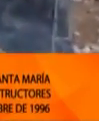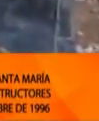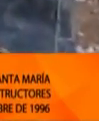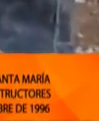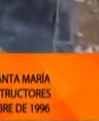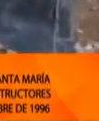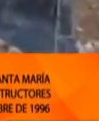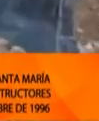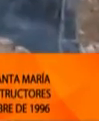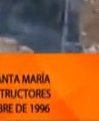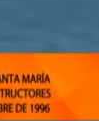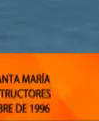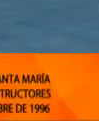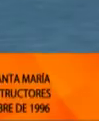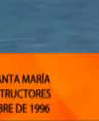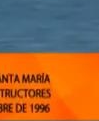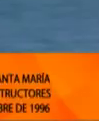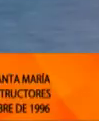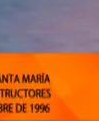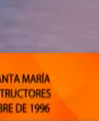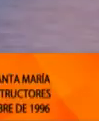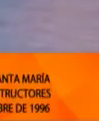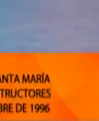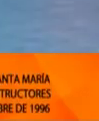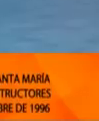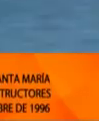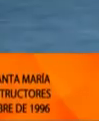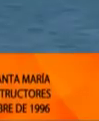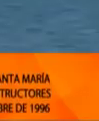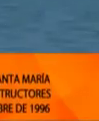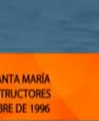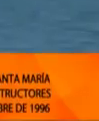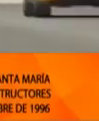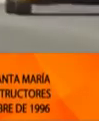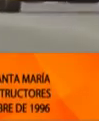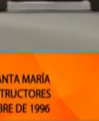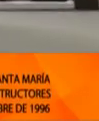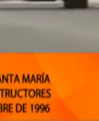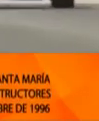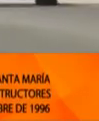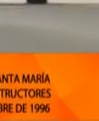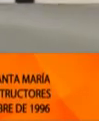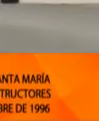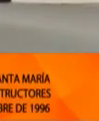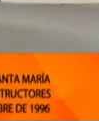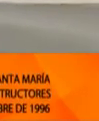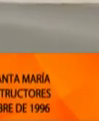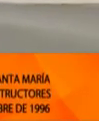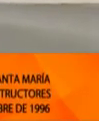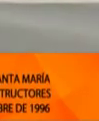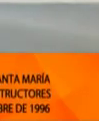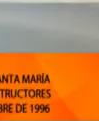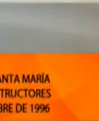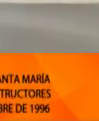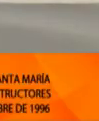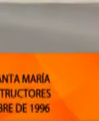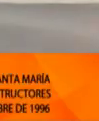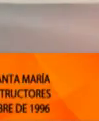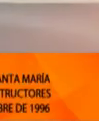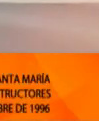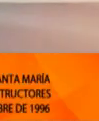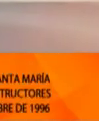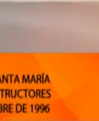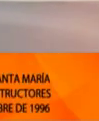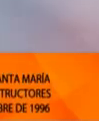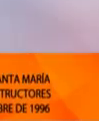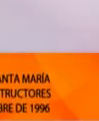a lo largo del tiempo y millones de personas se asombrarán de lo que ustedes han